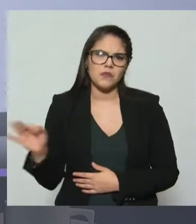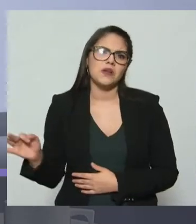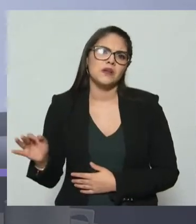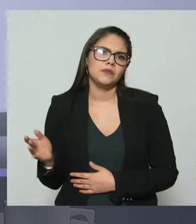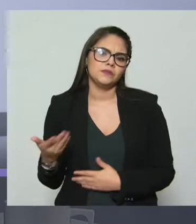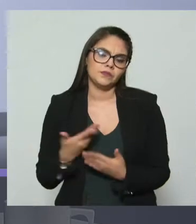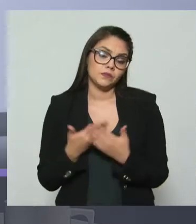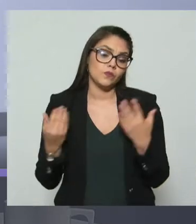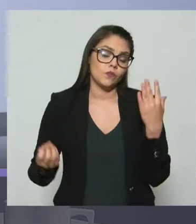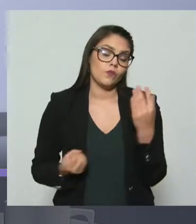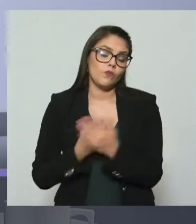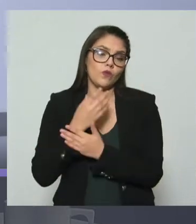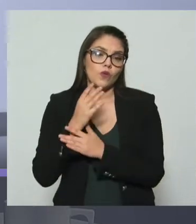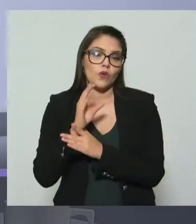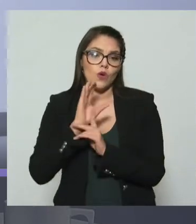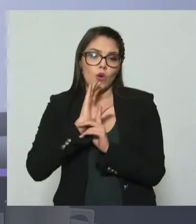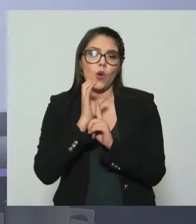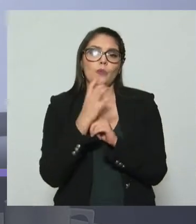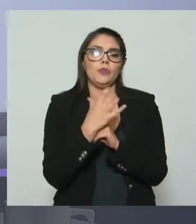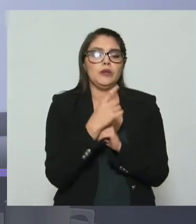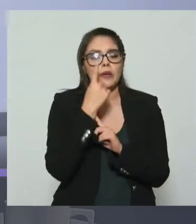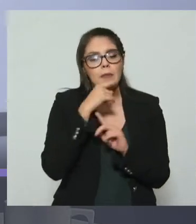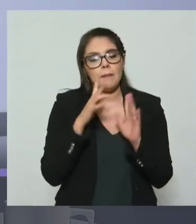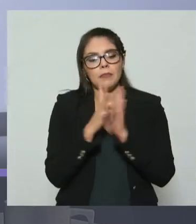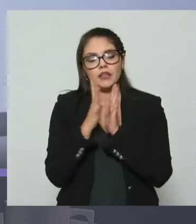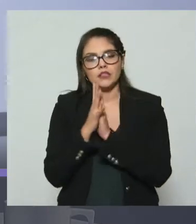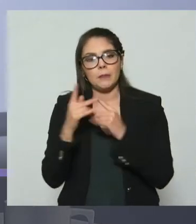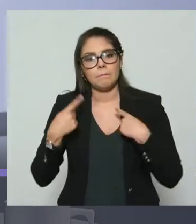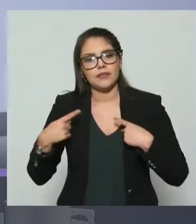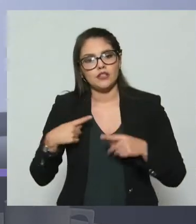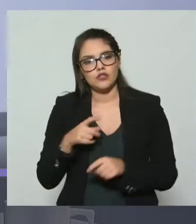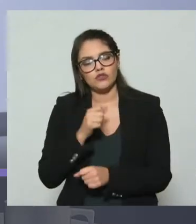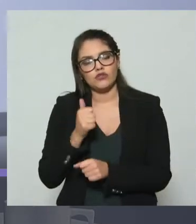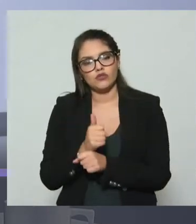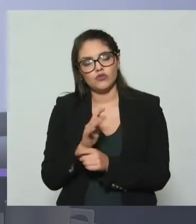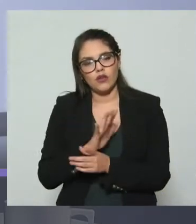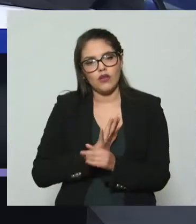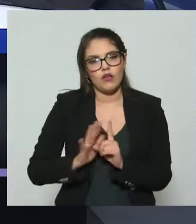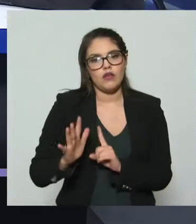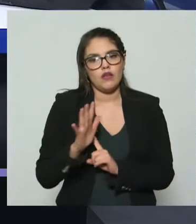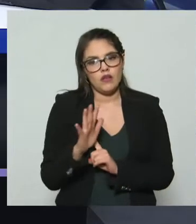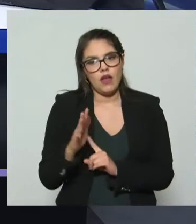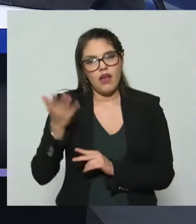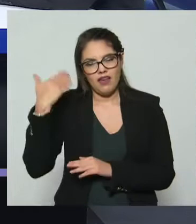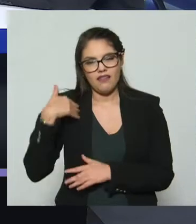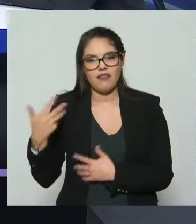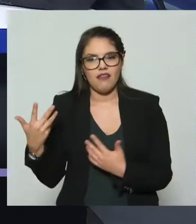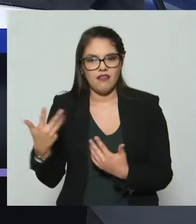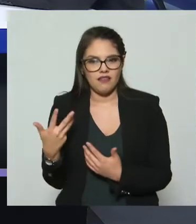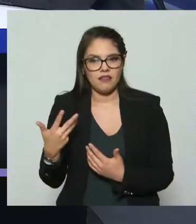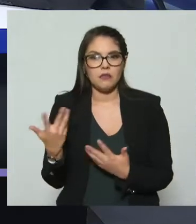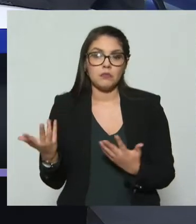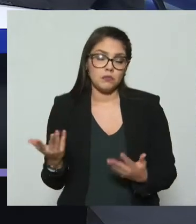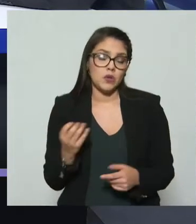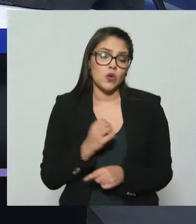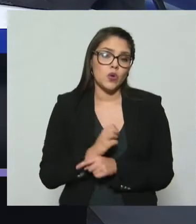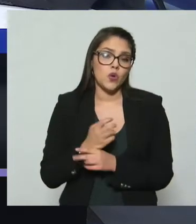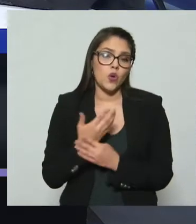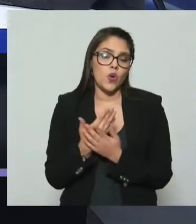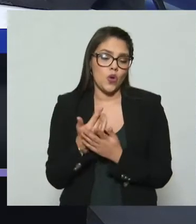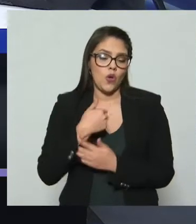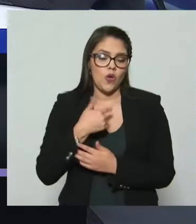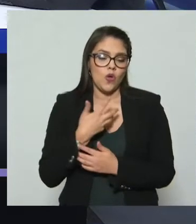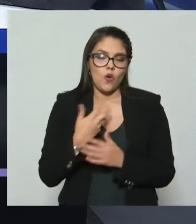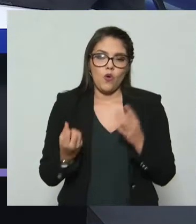nuevas comisiones de participación comunitaria que legislamos en el periodo pasado. Y entonces vamos a tener ahí un